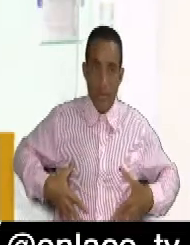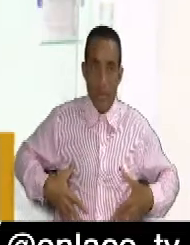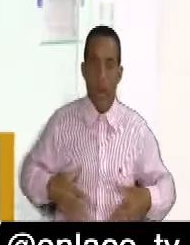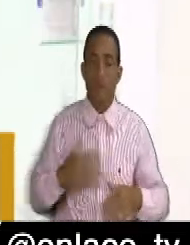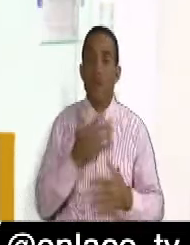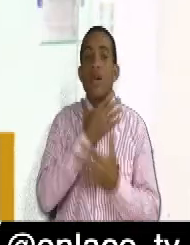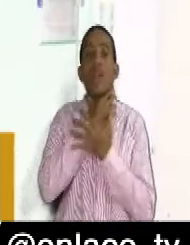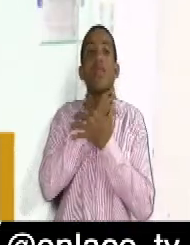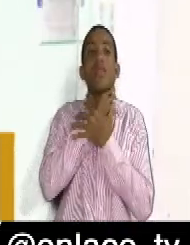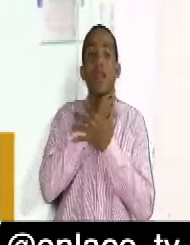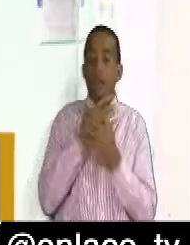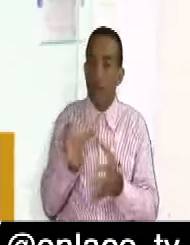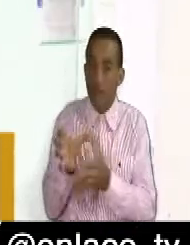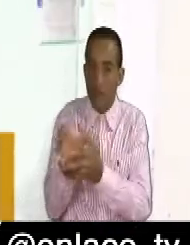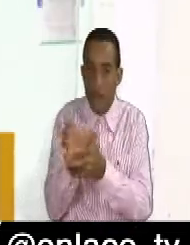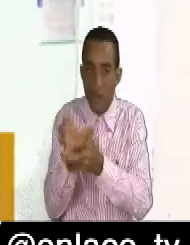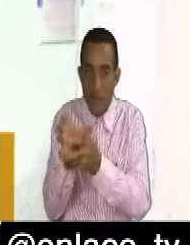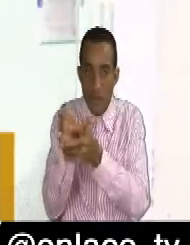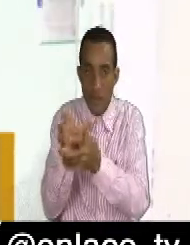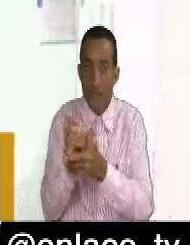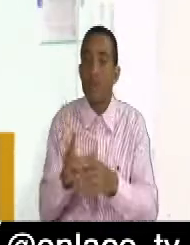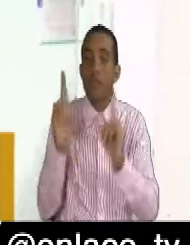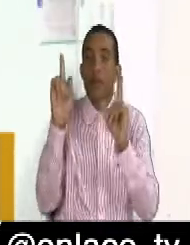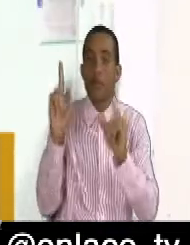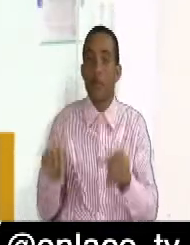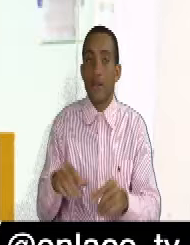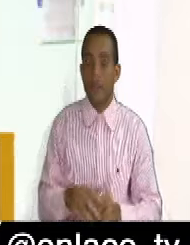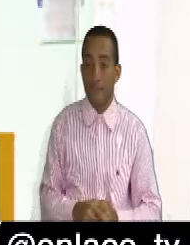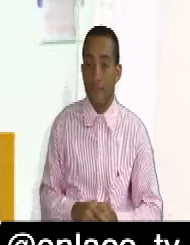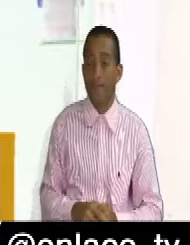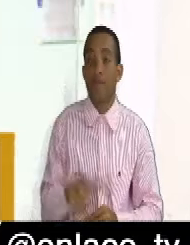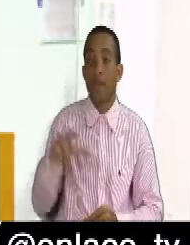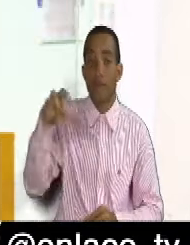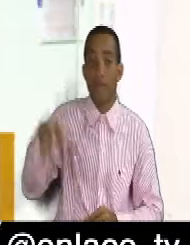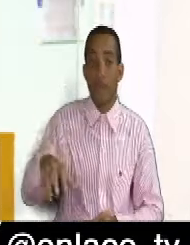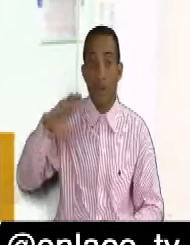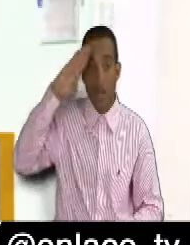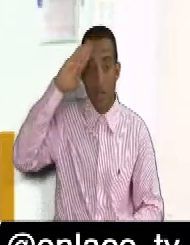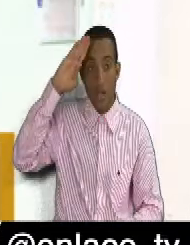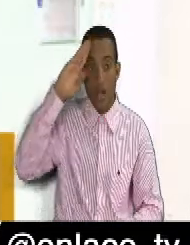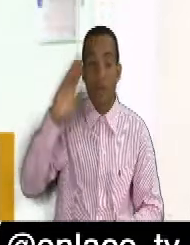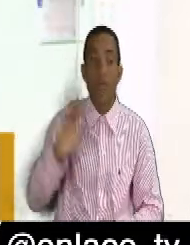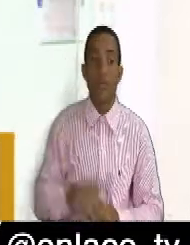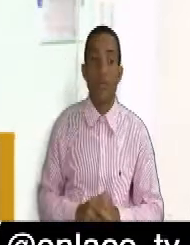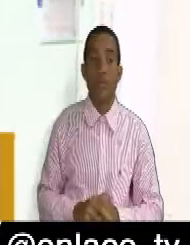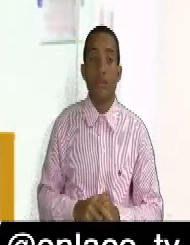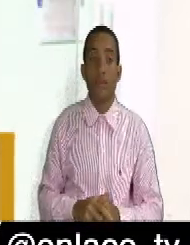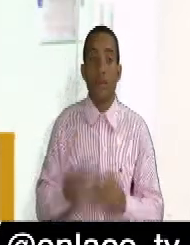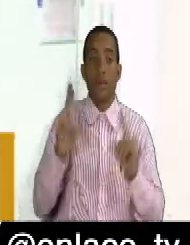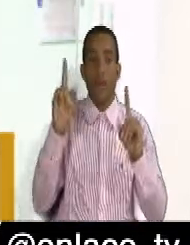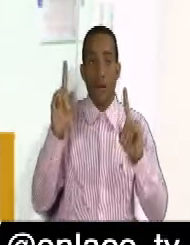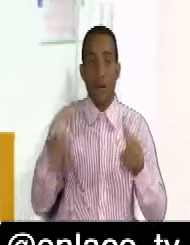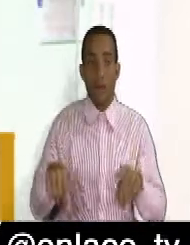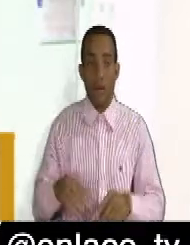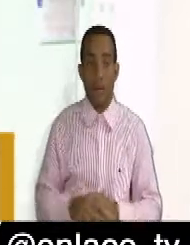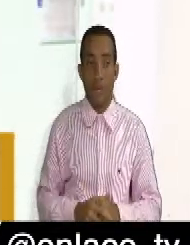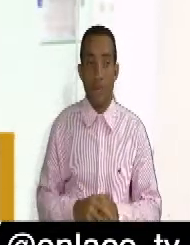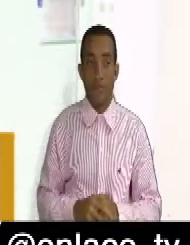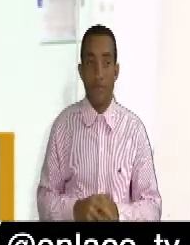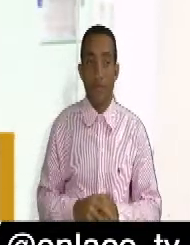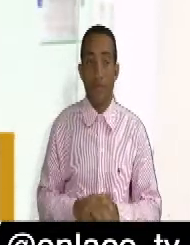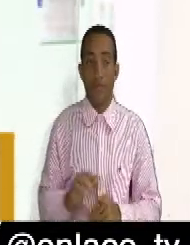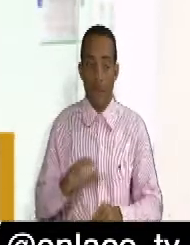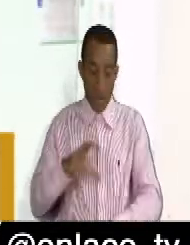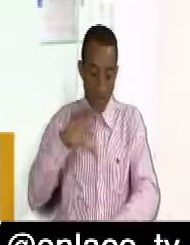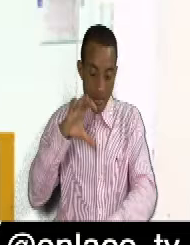mí me agarraron del cuello, me están ahorcando en el momento allá, me están ahorcando allá en la estación. Y también tengo acá las esposas